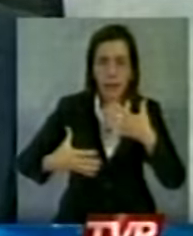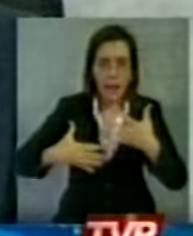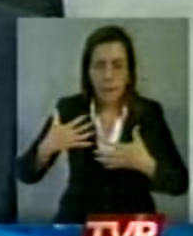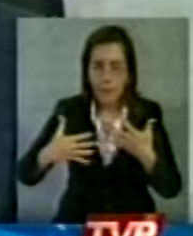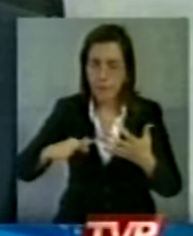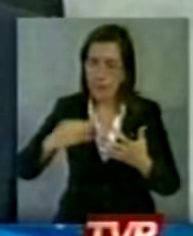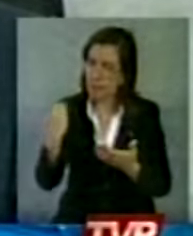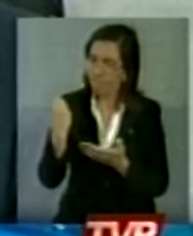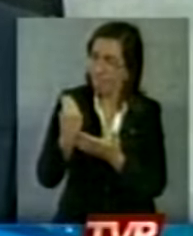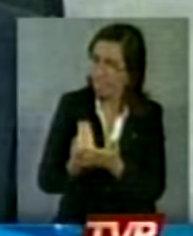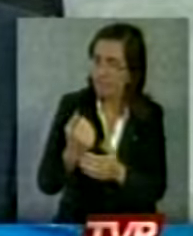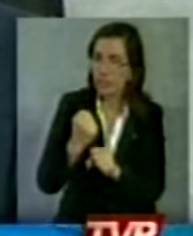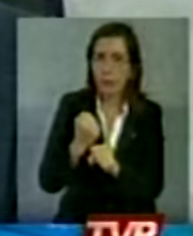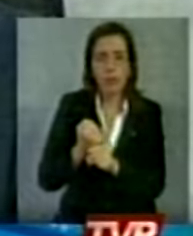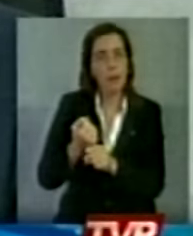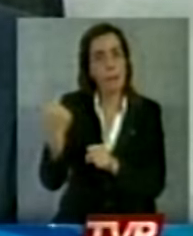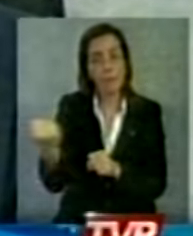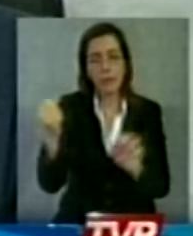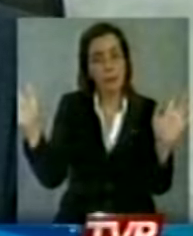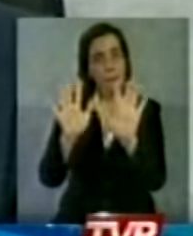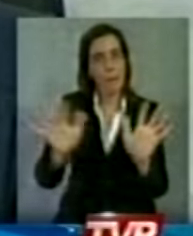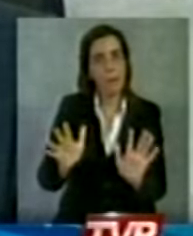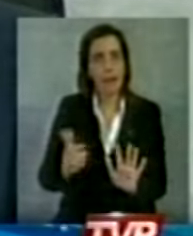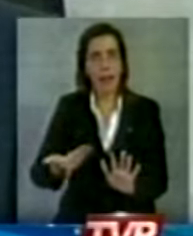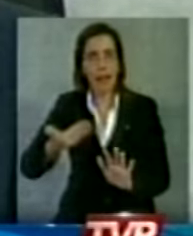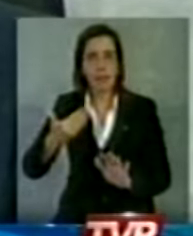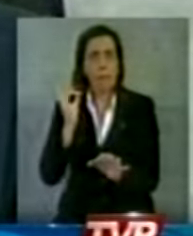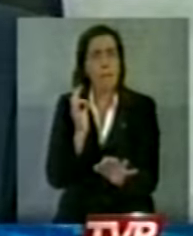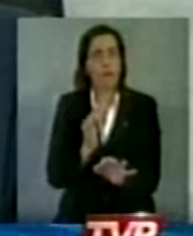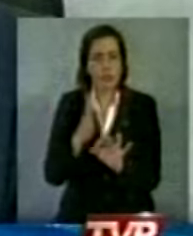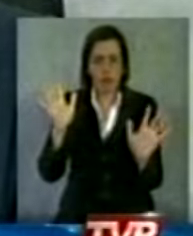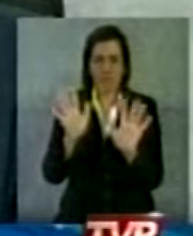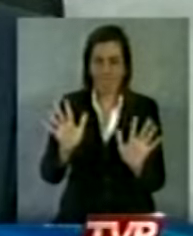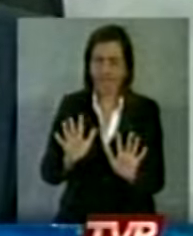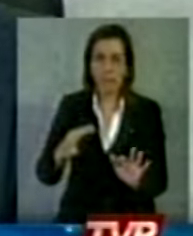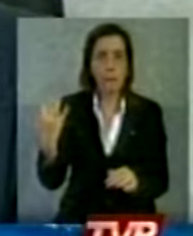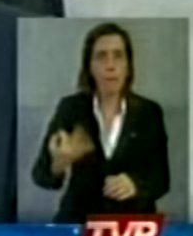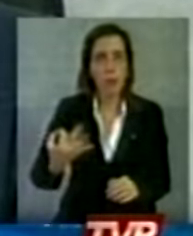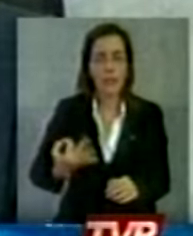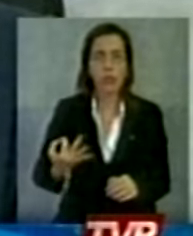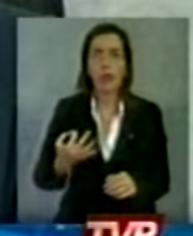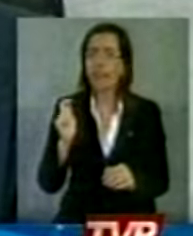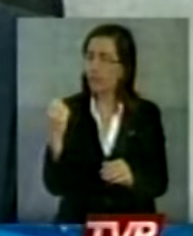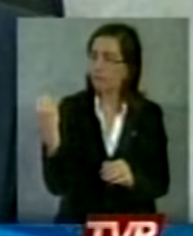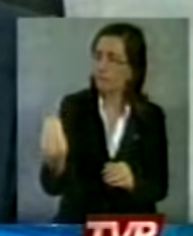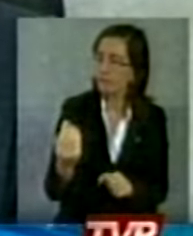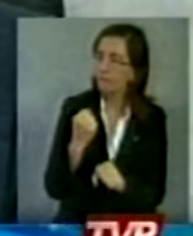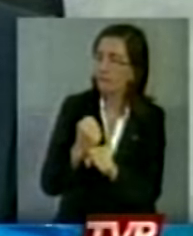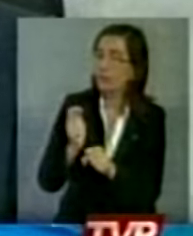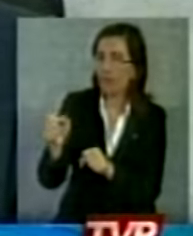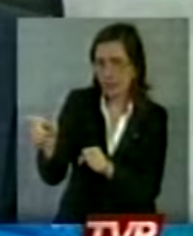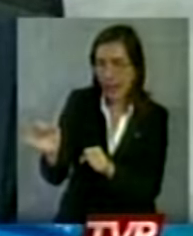tecnológicos y a la reestructuración de las profesiones definirá quién tiene